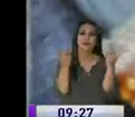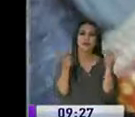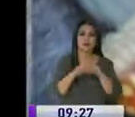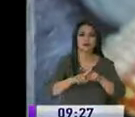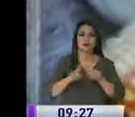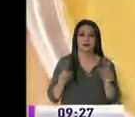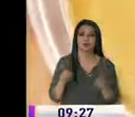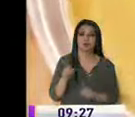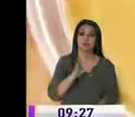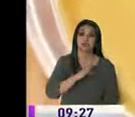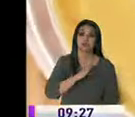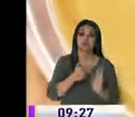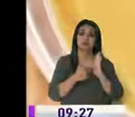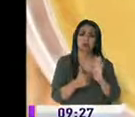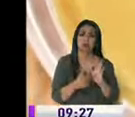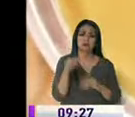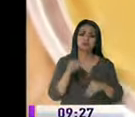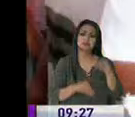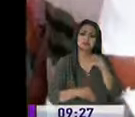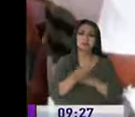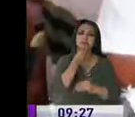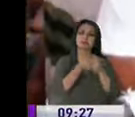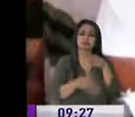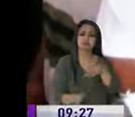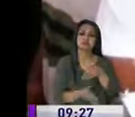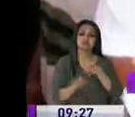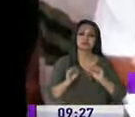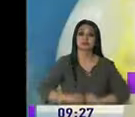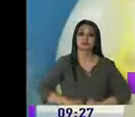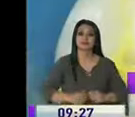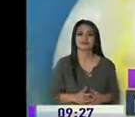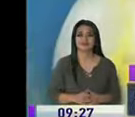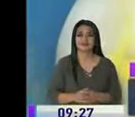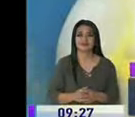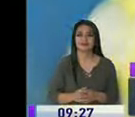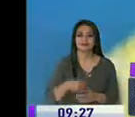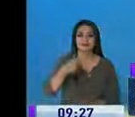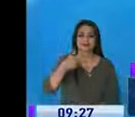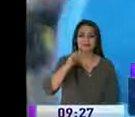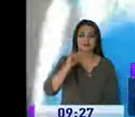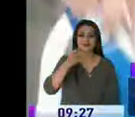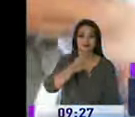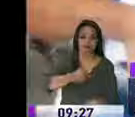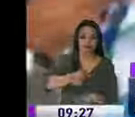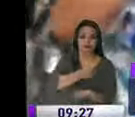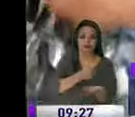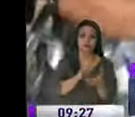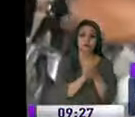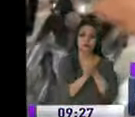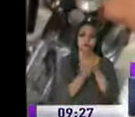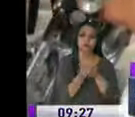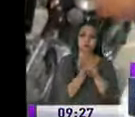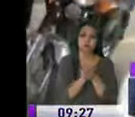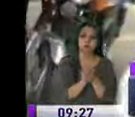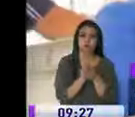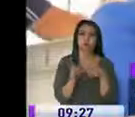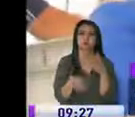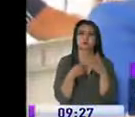técnicas muestran los diferentes tipos de alimentos que se pueden realizar. La chicha, las hallacas,